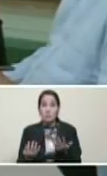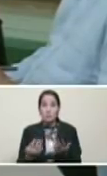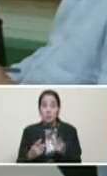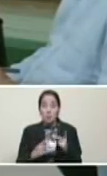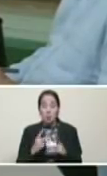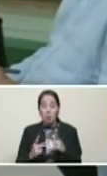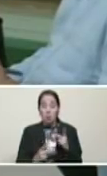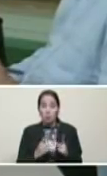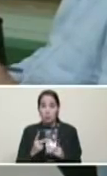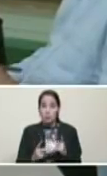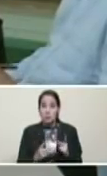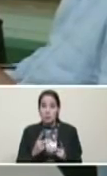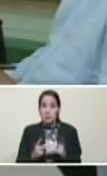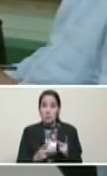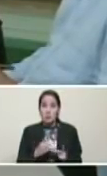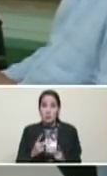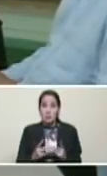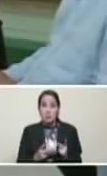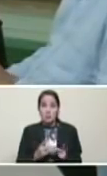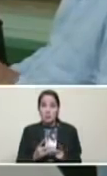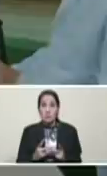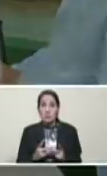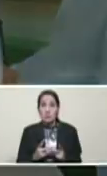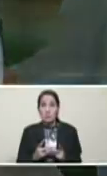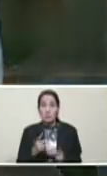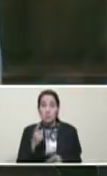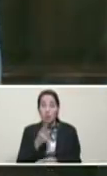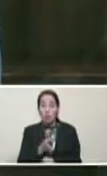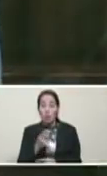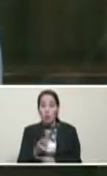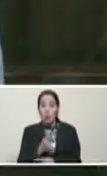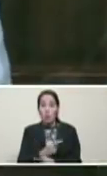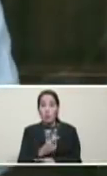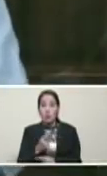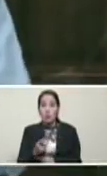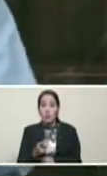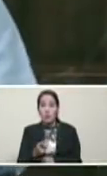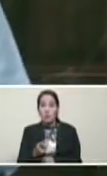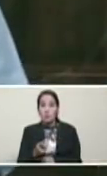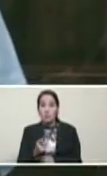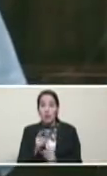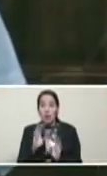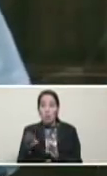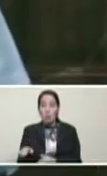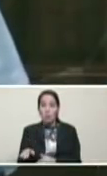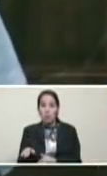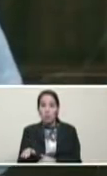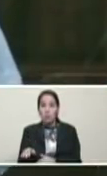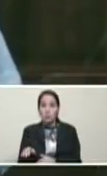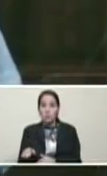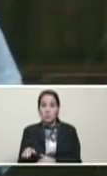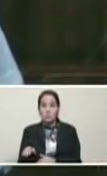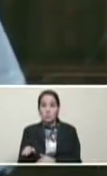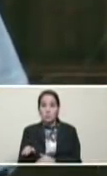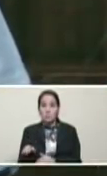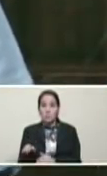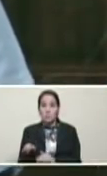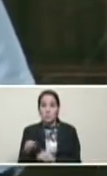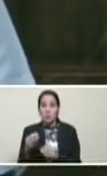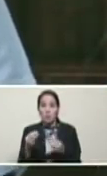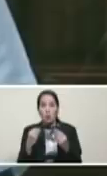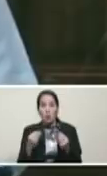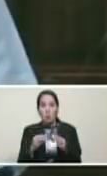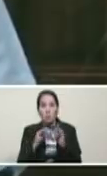producir en base bueno a órdenes apoyo y en base bueno a una metodología